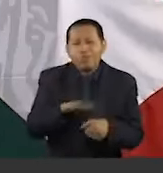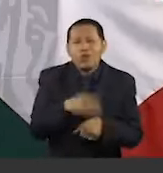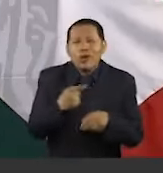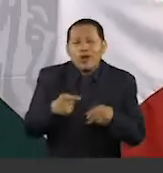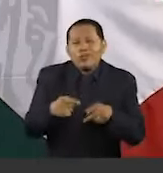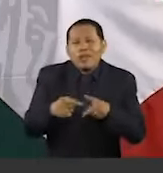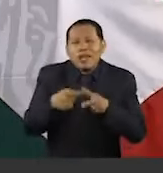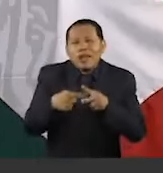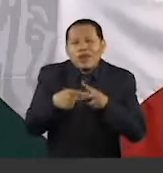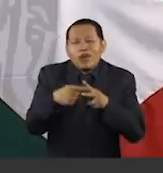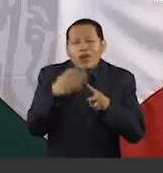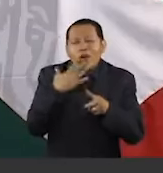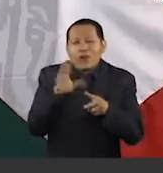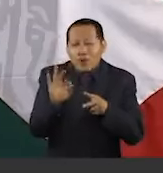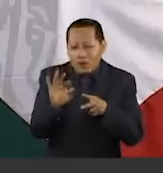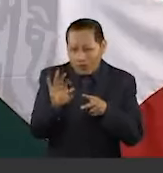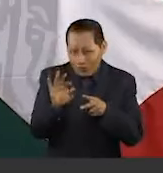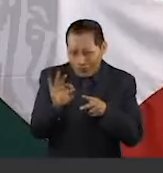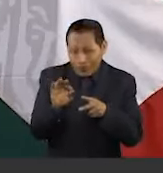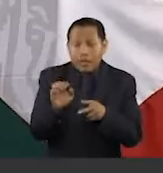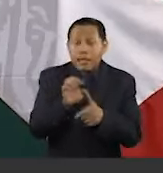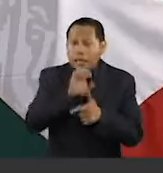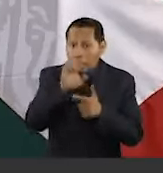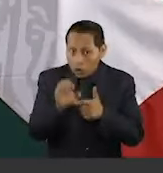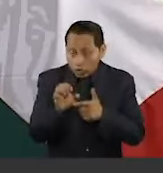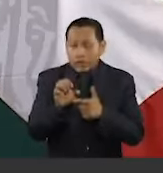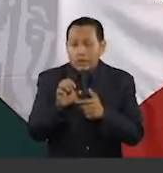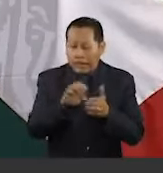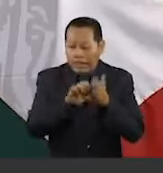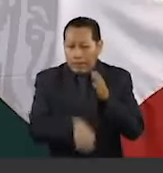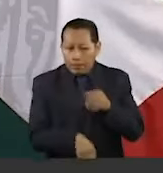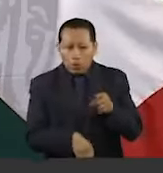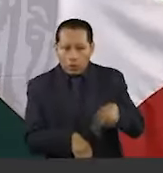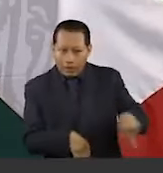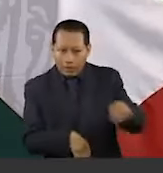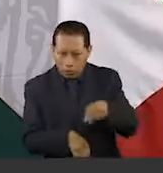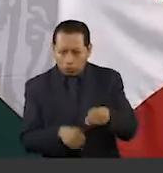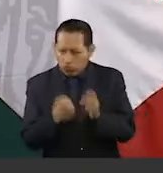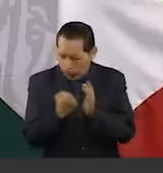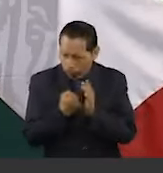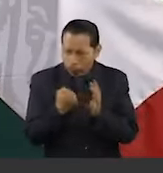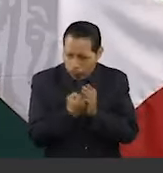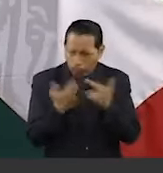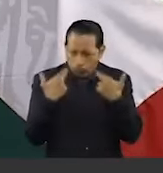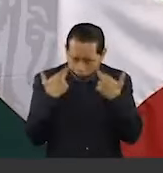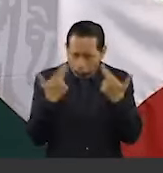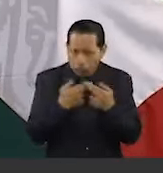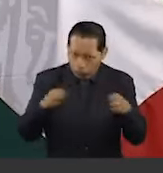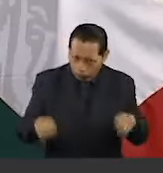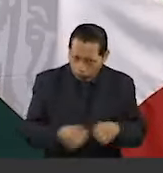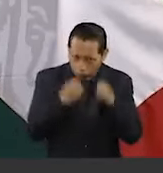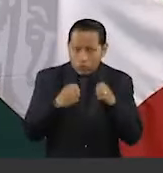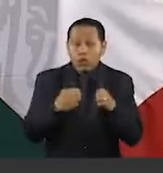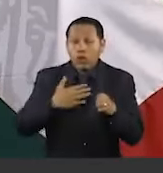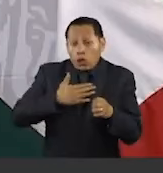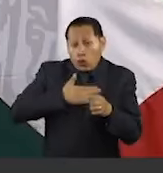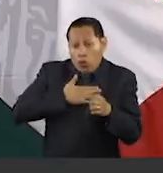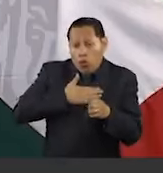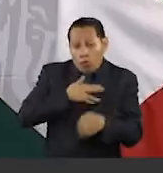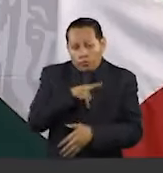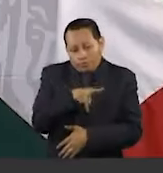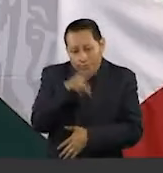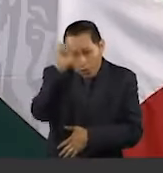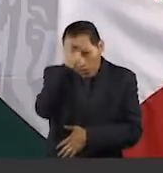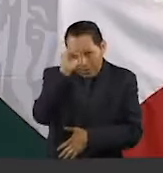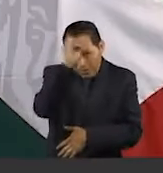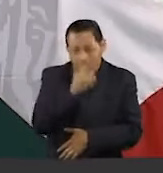aritmética simple. Entonces yo, si es que lo hicieran, la interpretación, la lectura que yo en lo personal le daría,